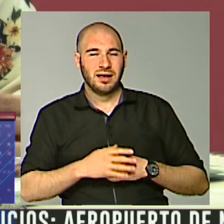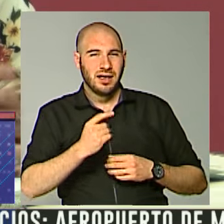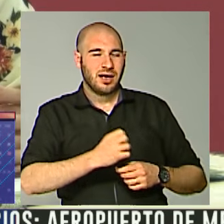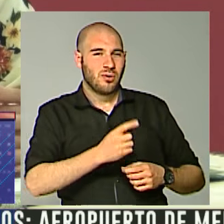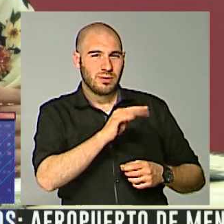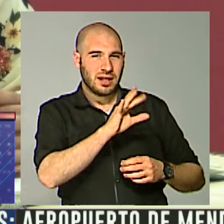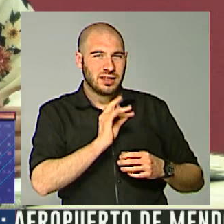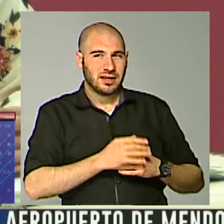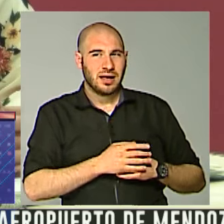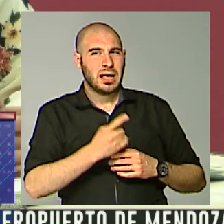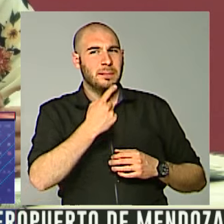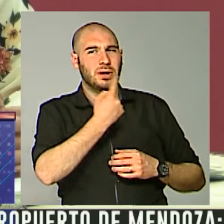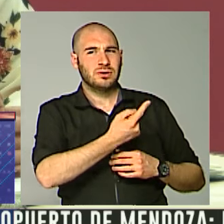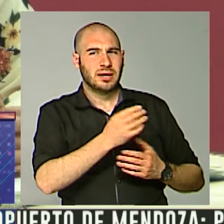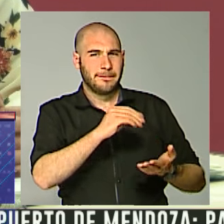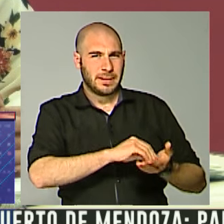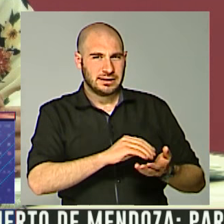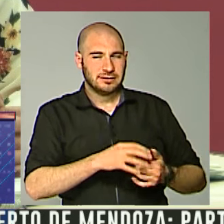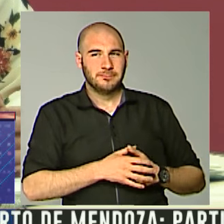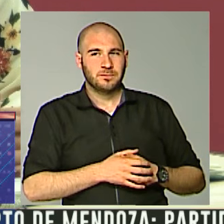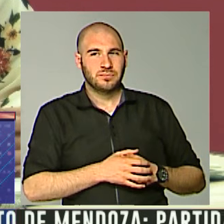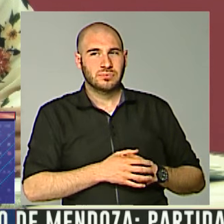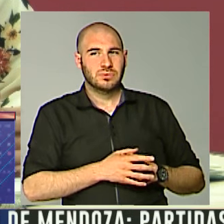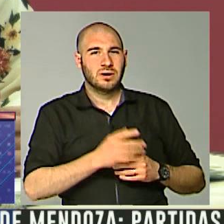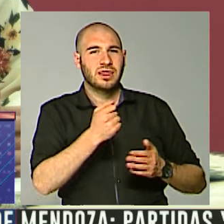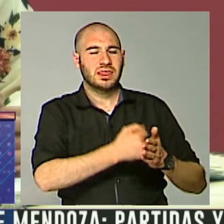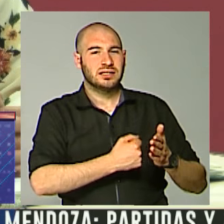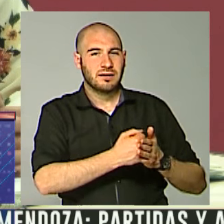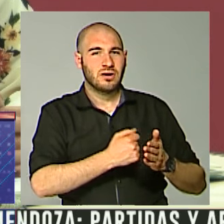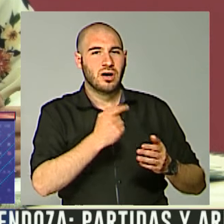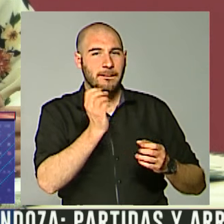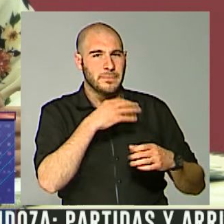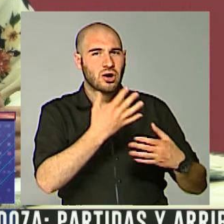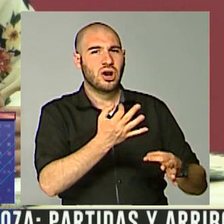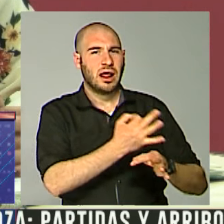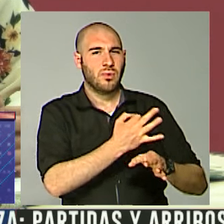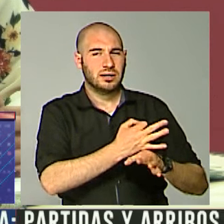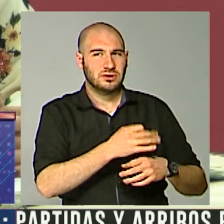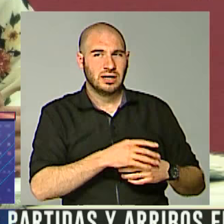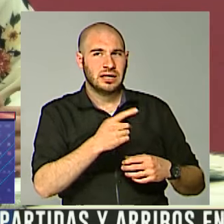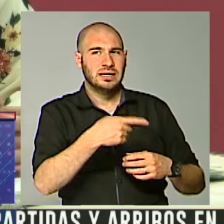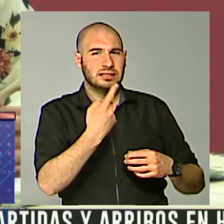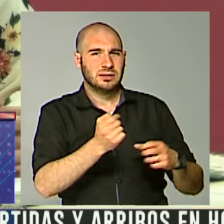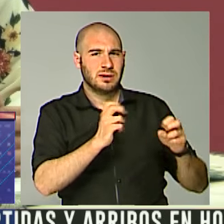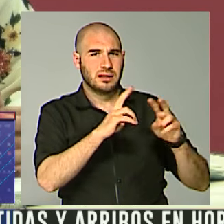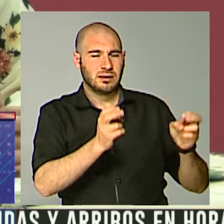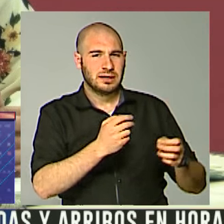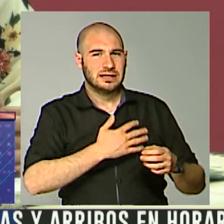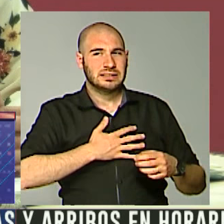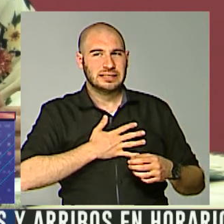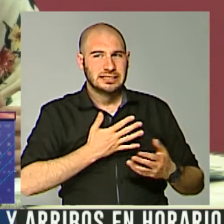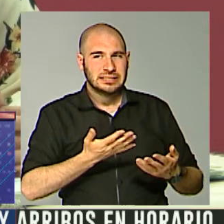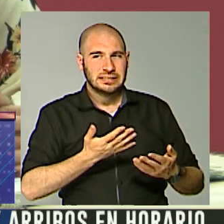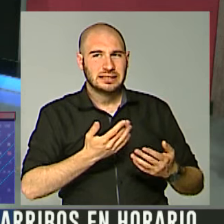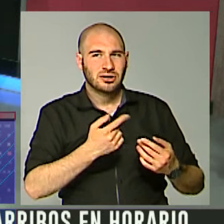Sí. Señorita Marce, una pregunta más. ¿Cuáles son los desafíos? ¿Qué hay que mejorar en la educación? Que siempre son esas cosas que uno siente que